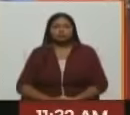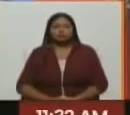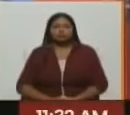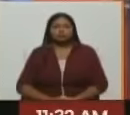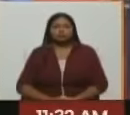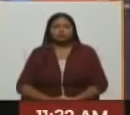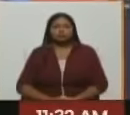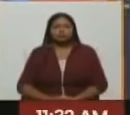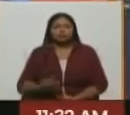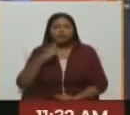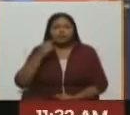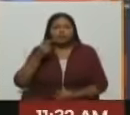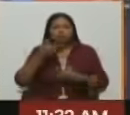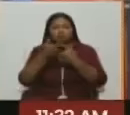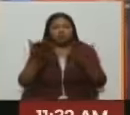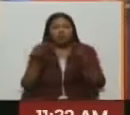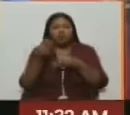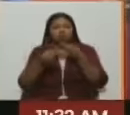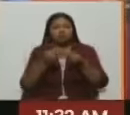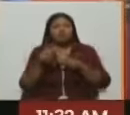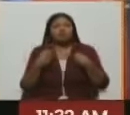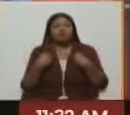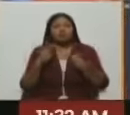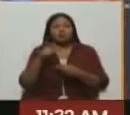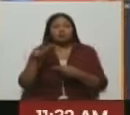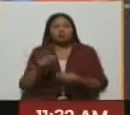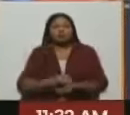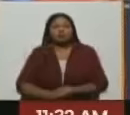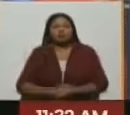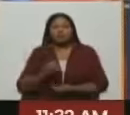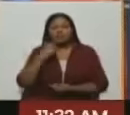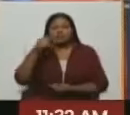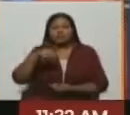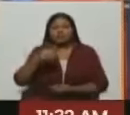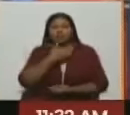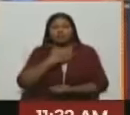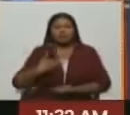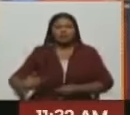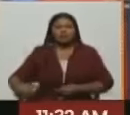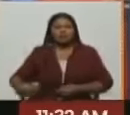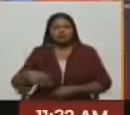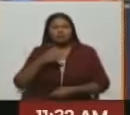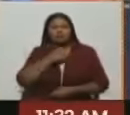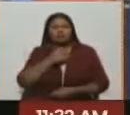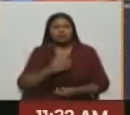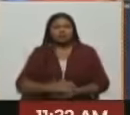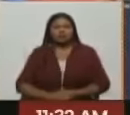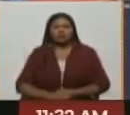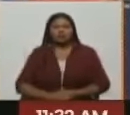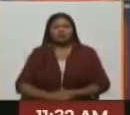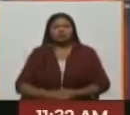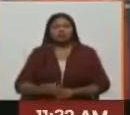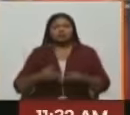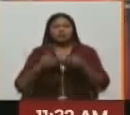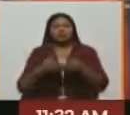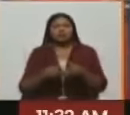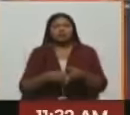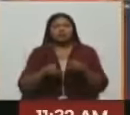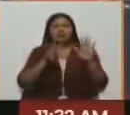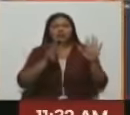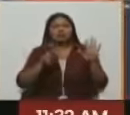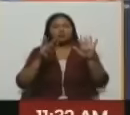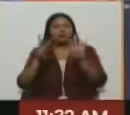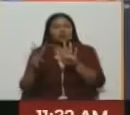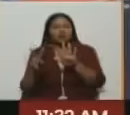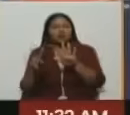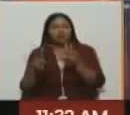Díganlo. Diga cómo vive el señor ese que decía que era presidente, que tiene parado un yate de 77 pies en Fort